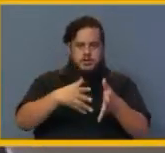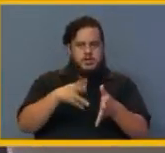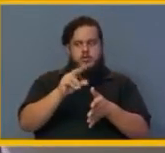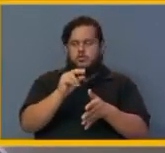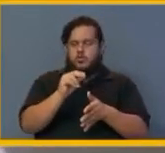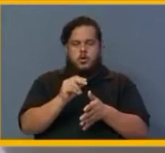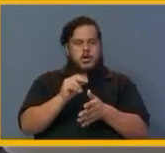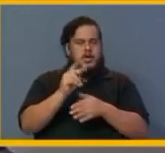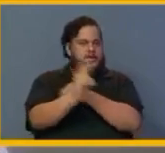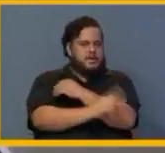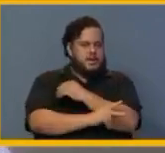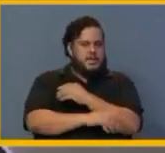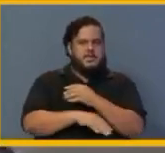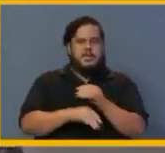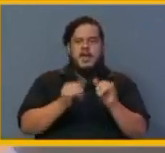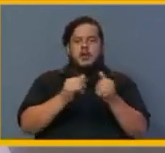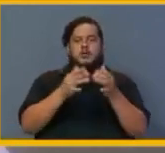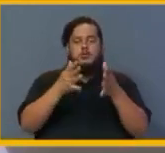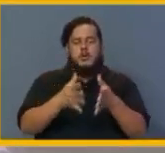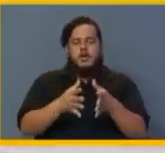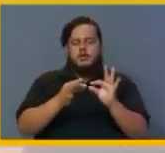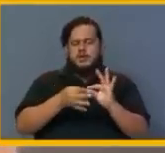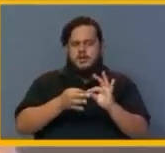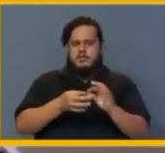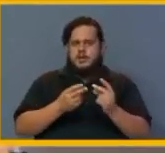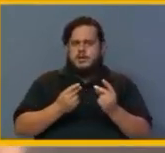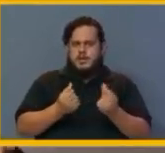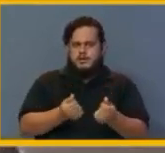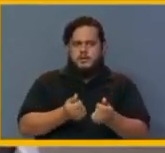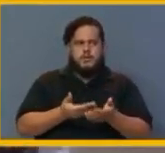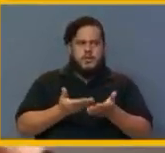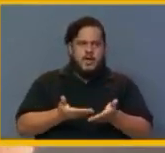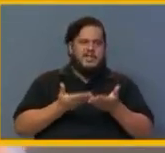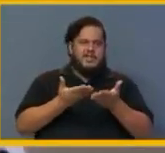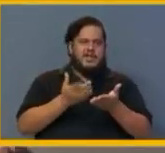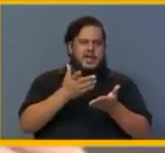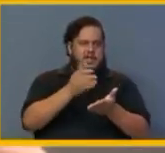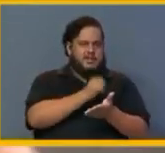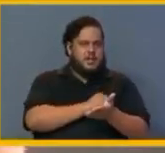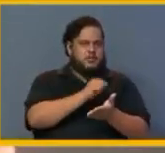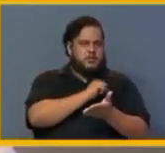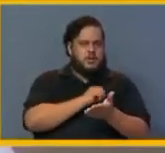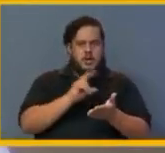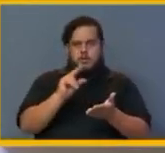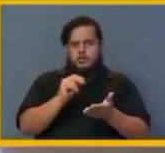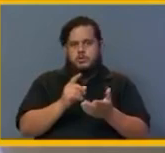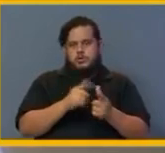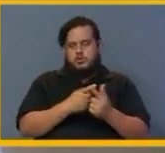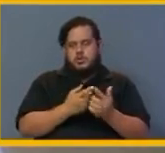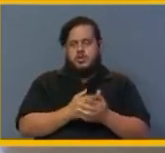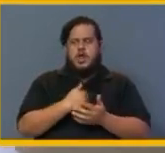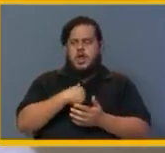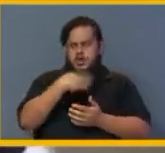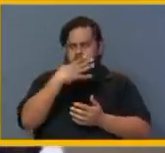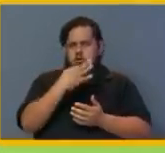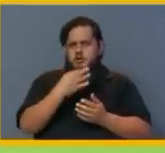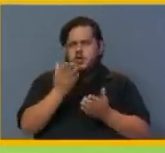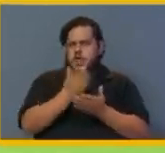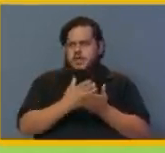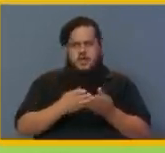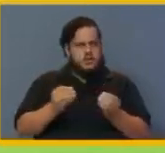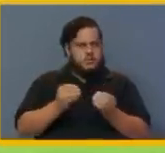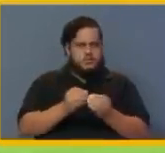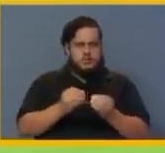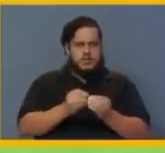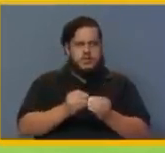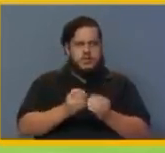futbolista interpreta rápidamente, te da esa autoridad o no. Entonces yo creo que es algo más de